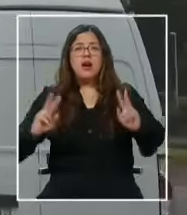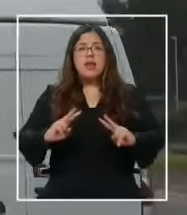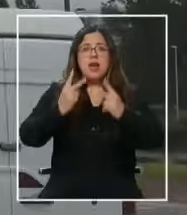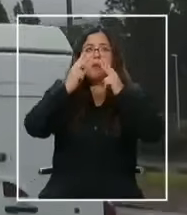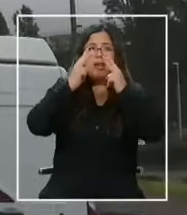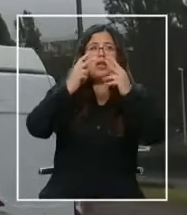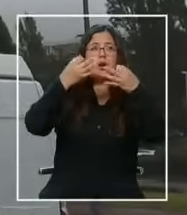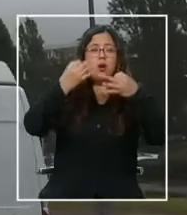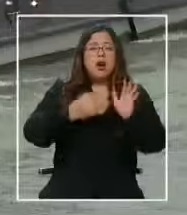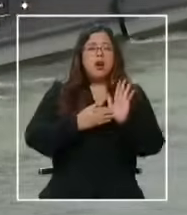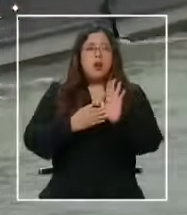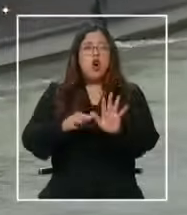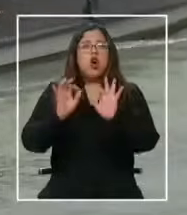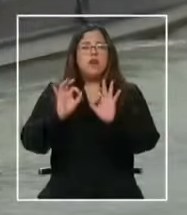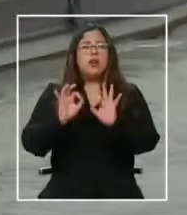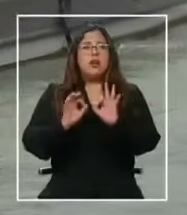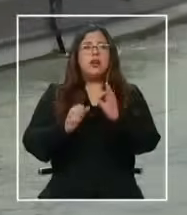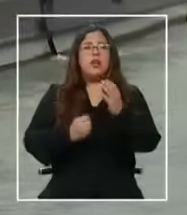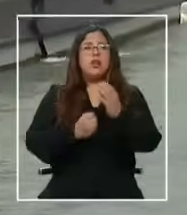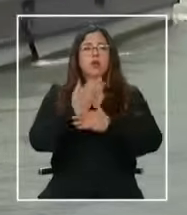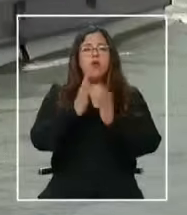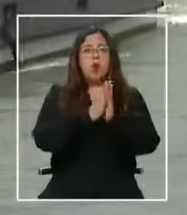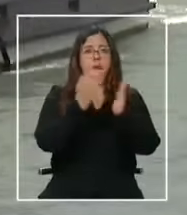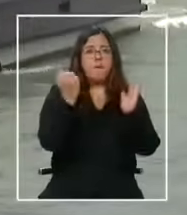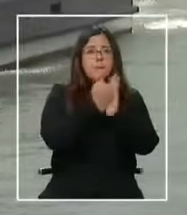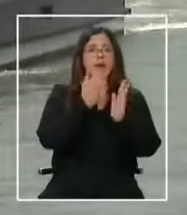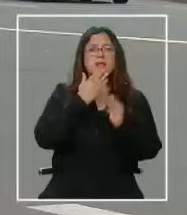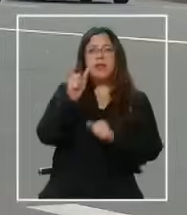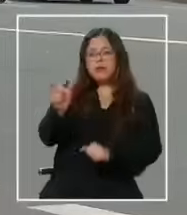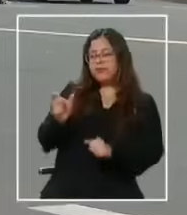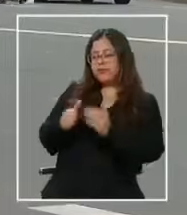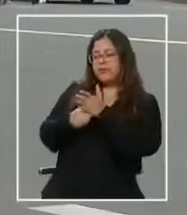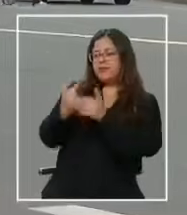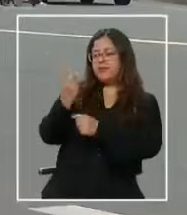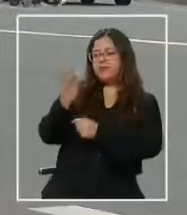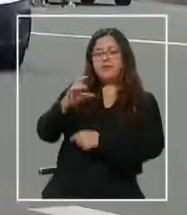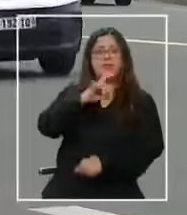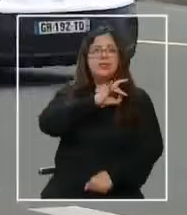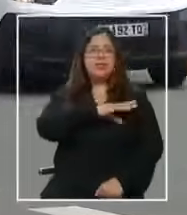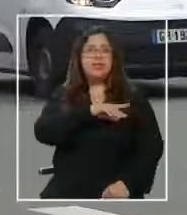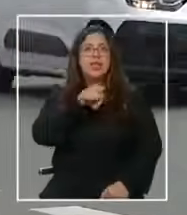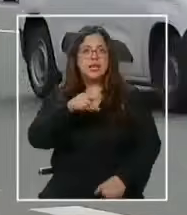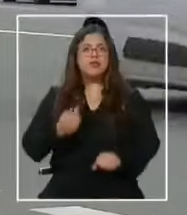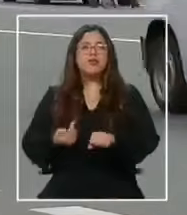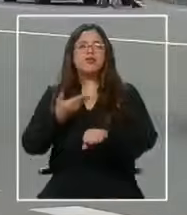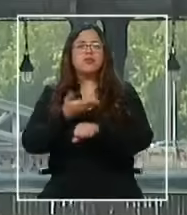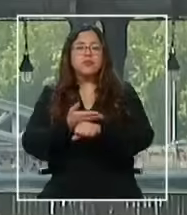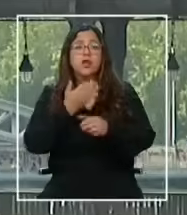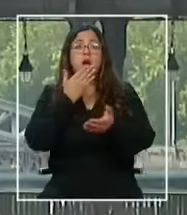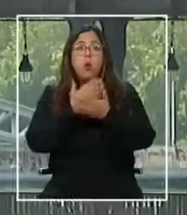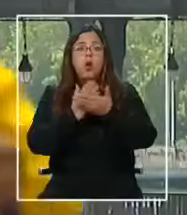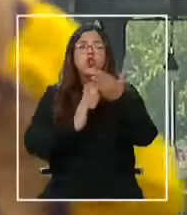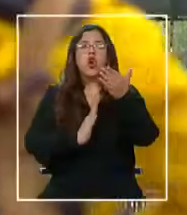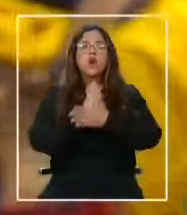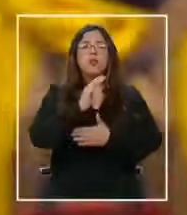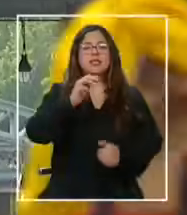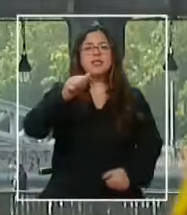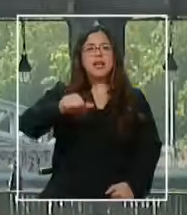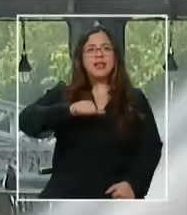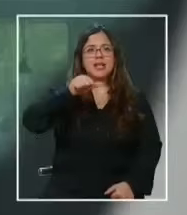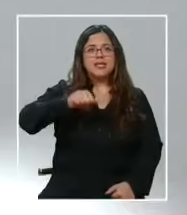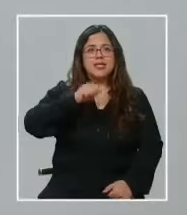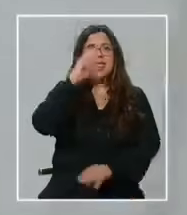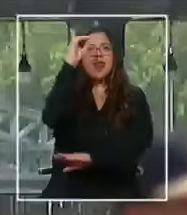termina la presentación oficial del nuevo pasaporte y la cédula de identidad chilena que podrá ser solicitada a partir del próximo